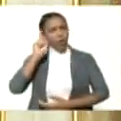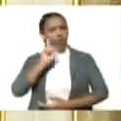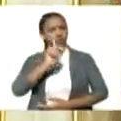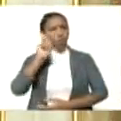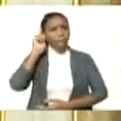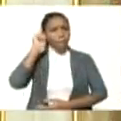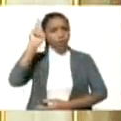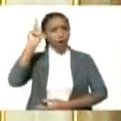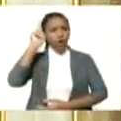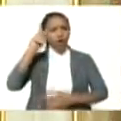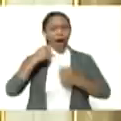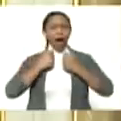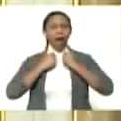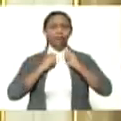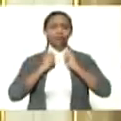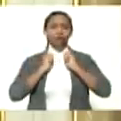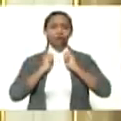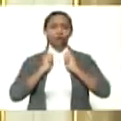profe Aristóbulo.